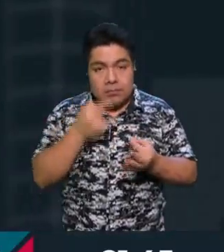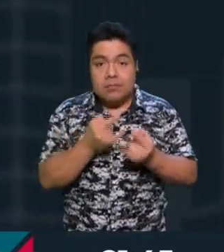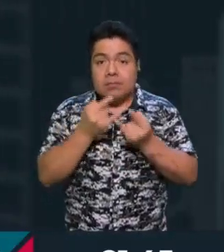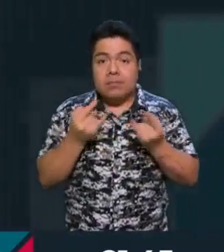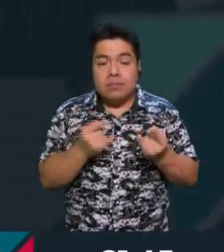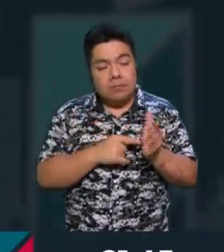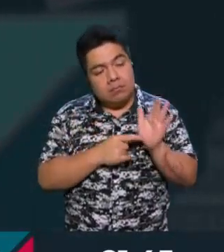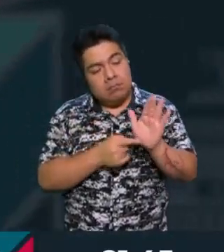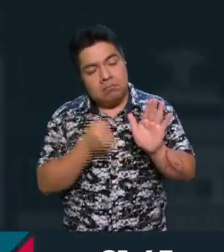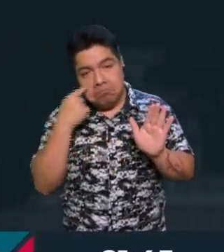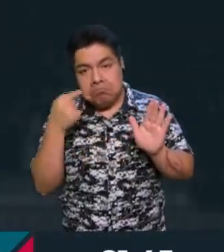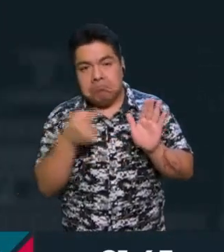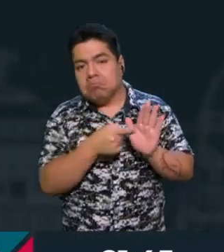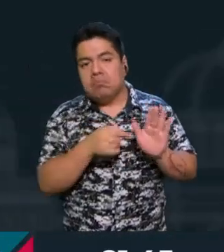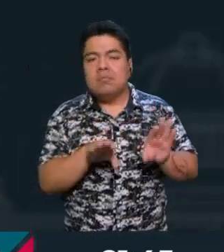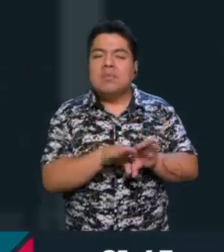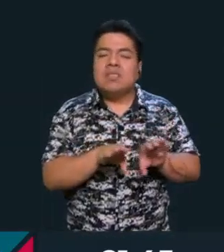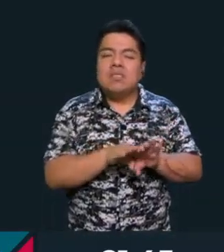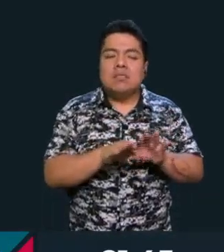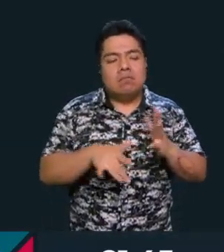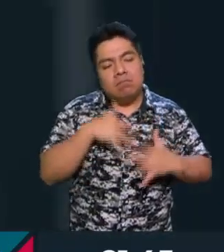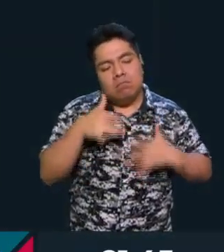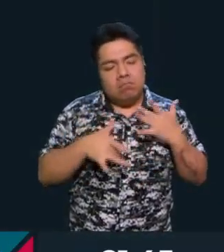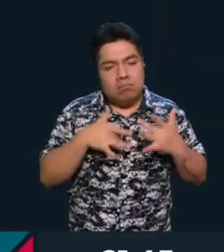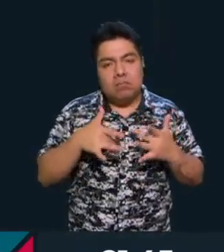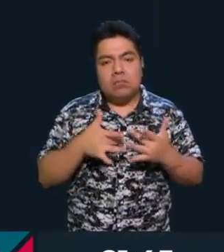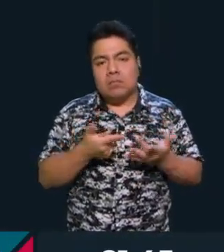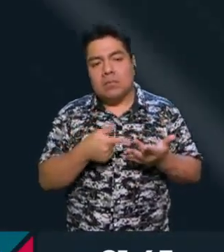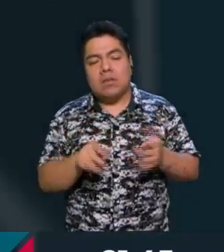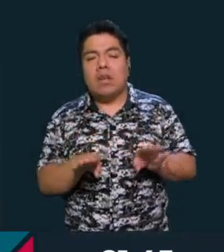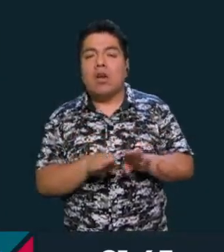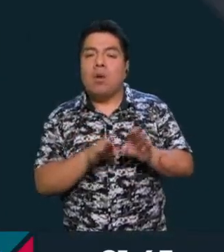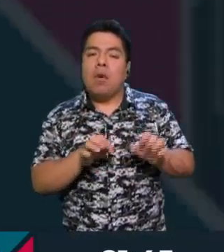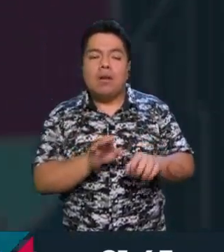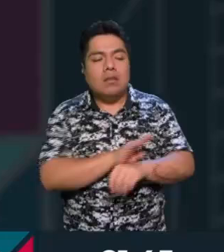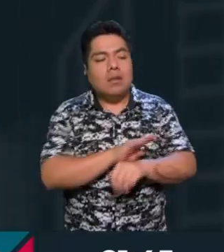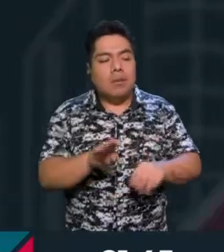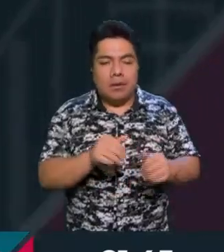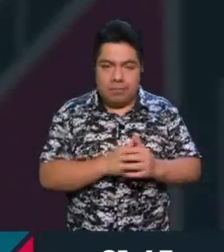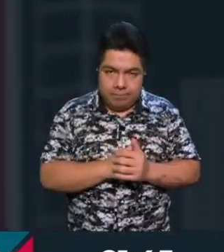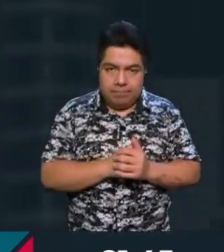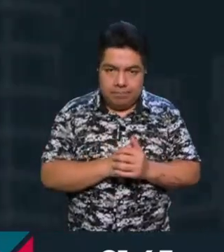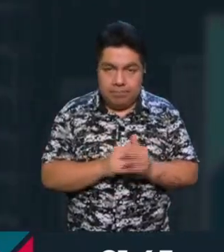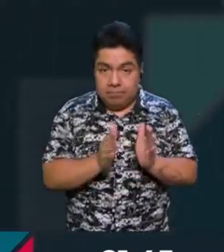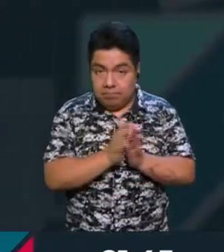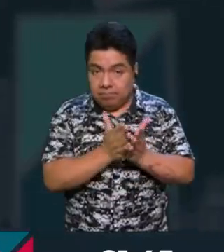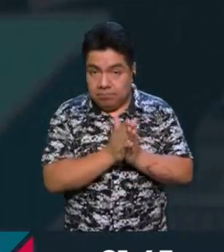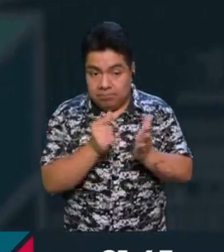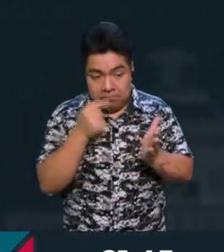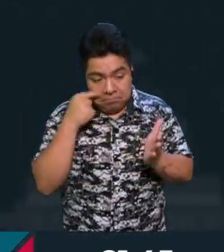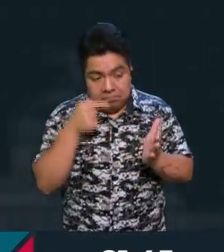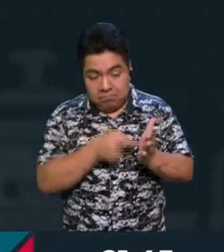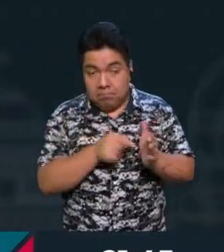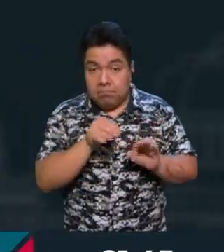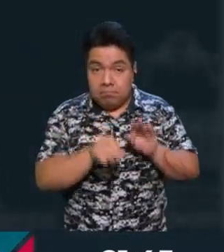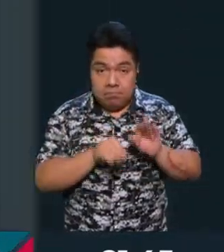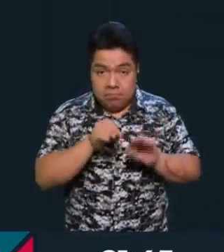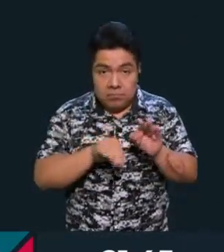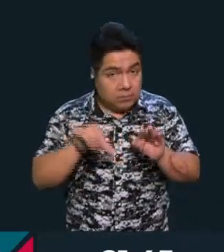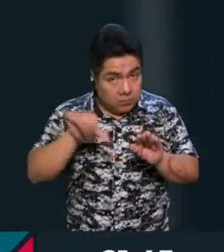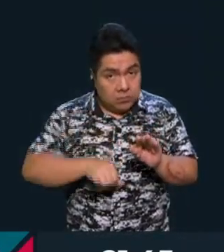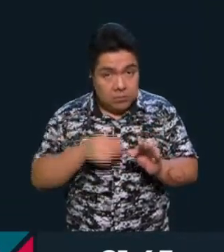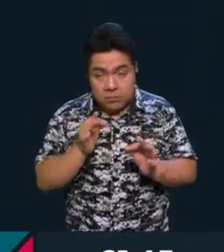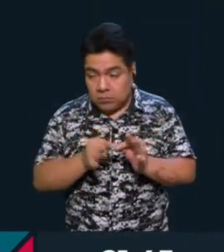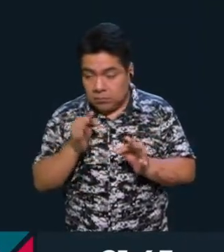historia de lo que podemos considerar el estado del bienestar. Es un libro, pues, que con toda la intención hoy